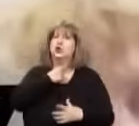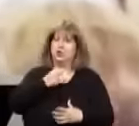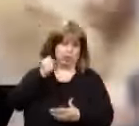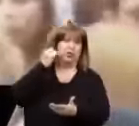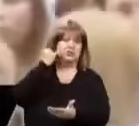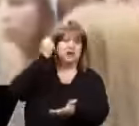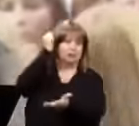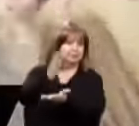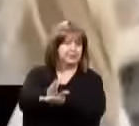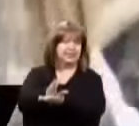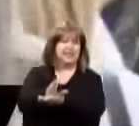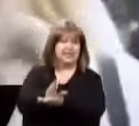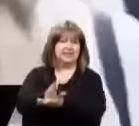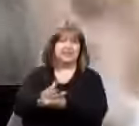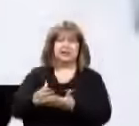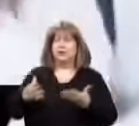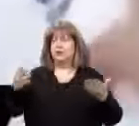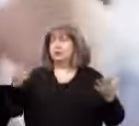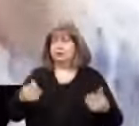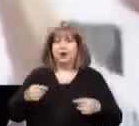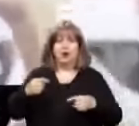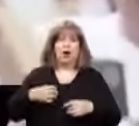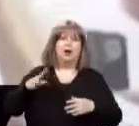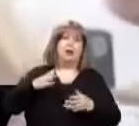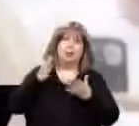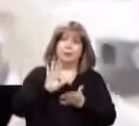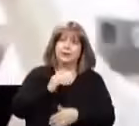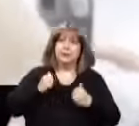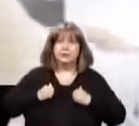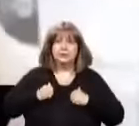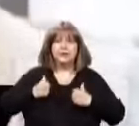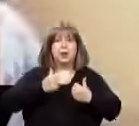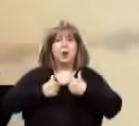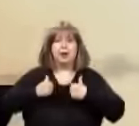protocolo de la justicia es otra cosa. Pero bueno, hemos